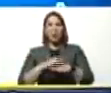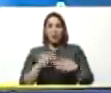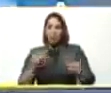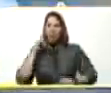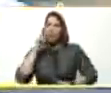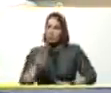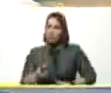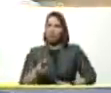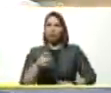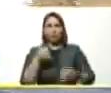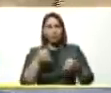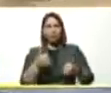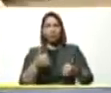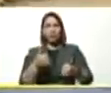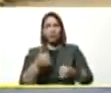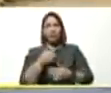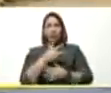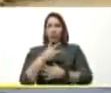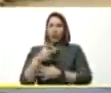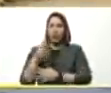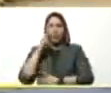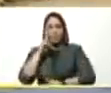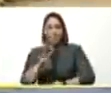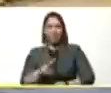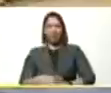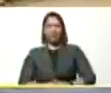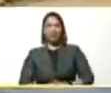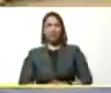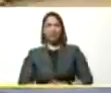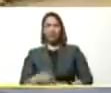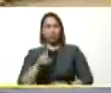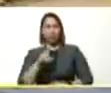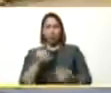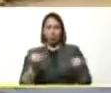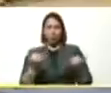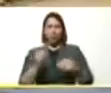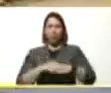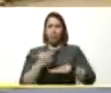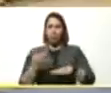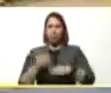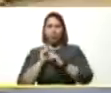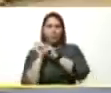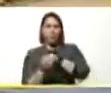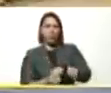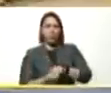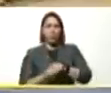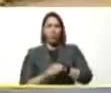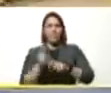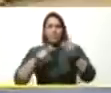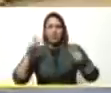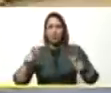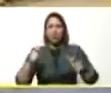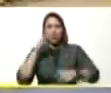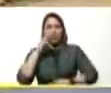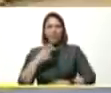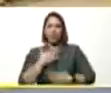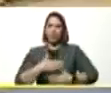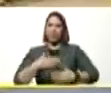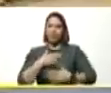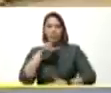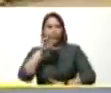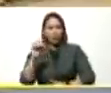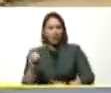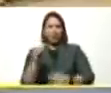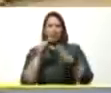pena. En cadena nacional. No ahorita, porque está el juego de béisbol, la gente está disfrutando en su casa, 30 de